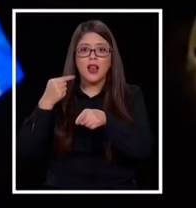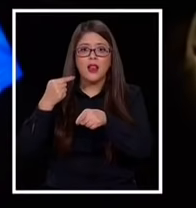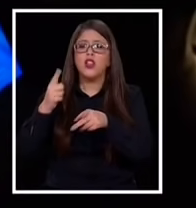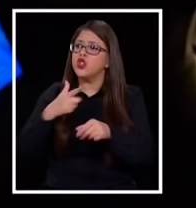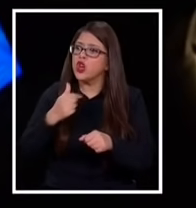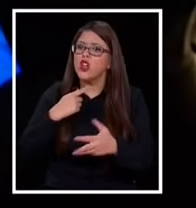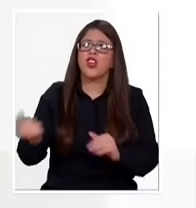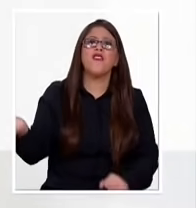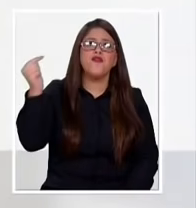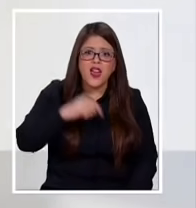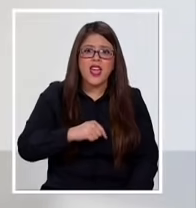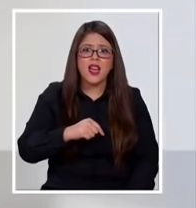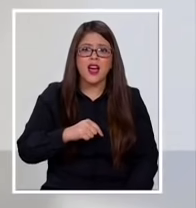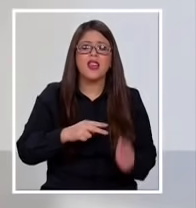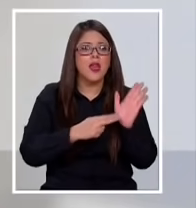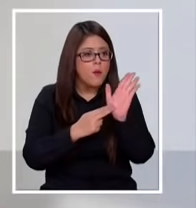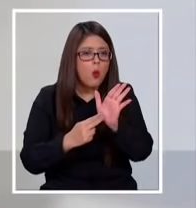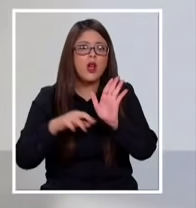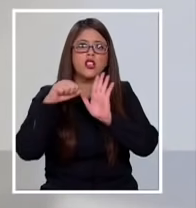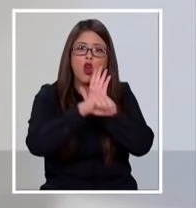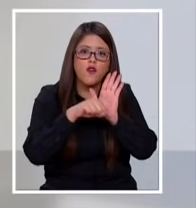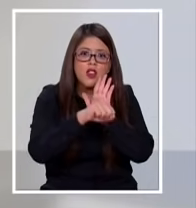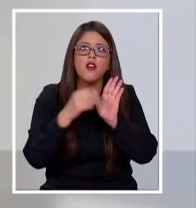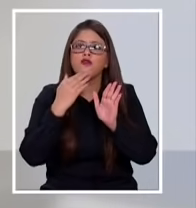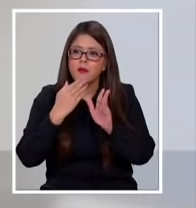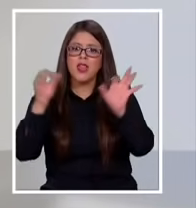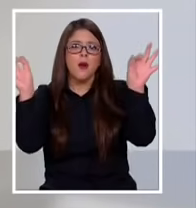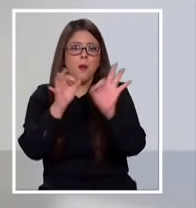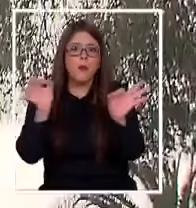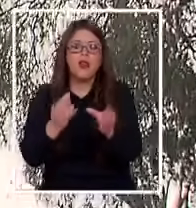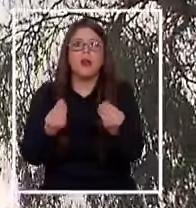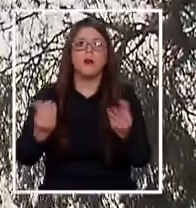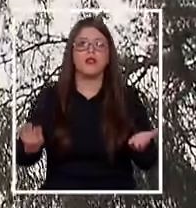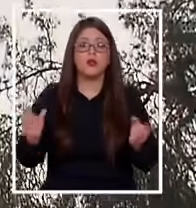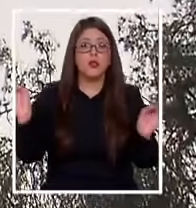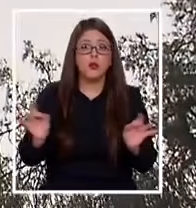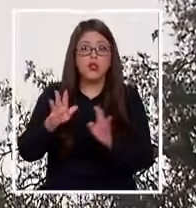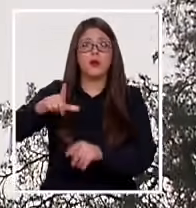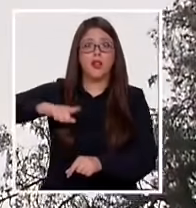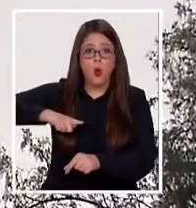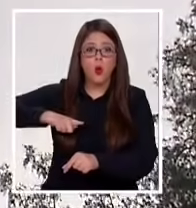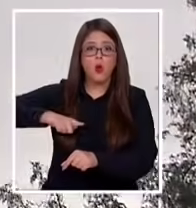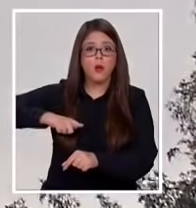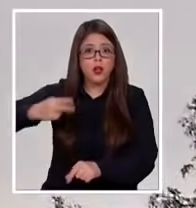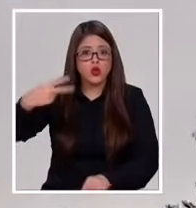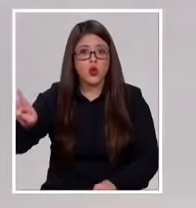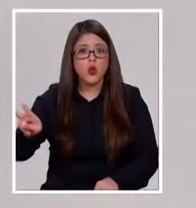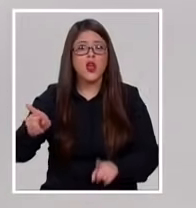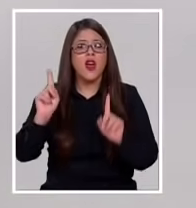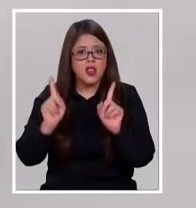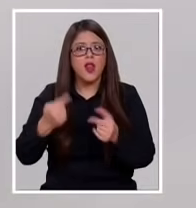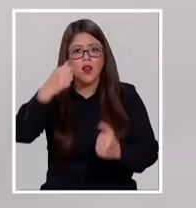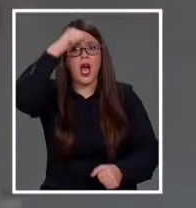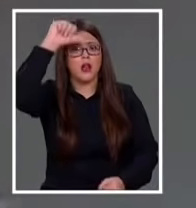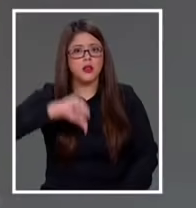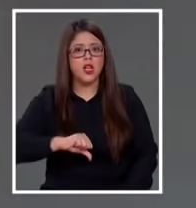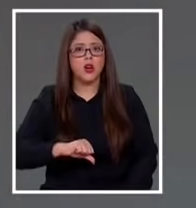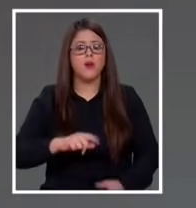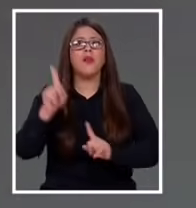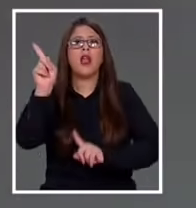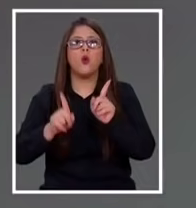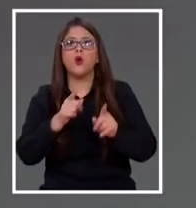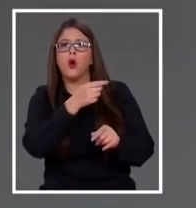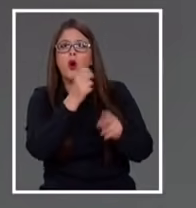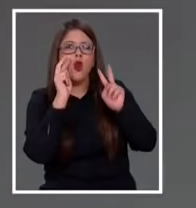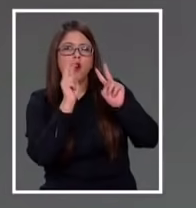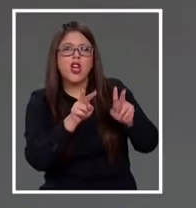mi hijo, quiero que muestre esos videos, quiero que dé su versión y si es culpable, que pague ante la ley. Que lo vieron en La Ligua,